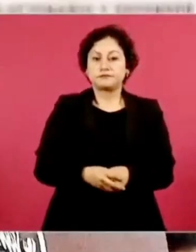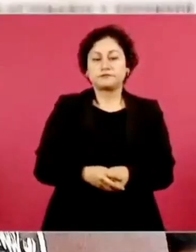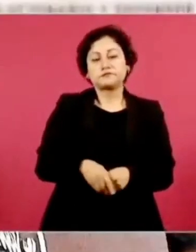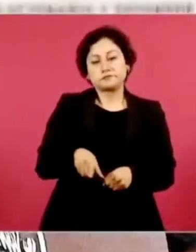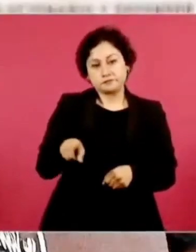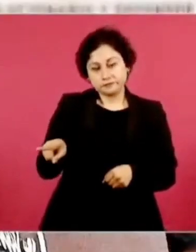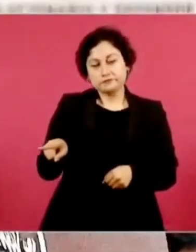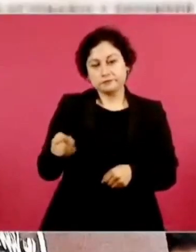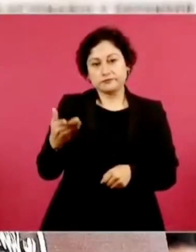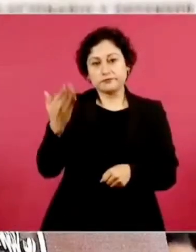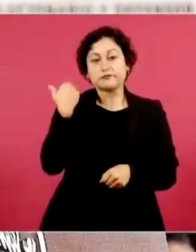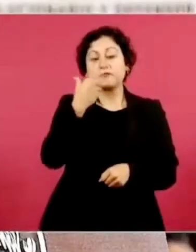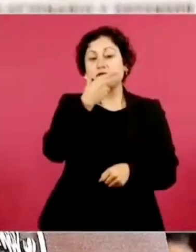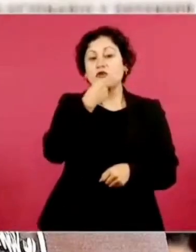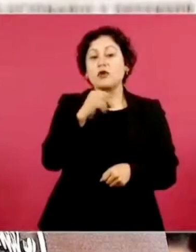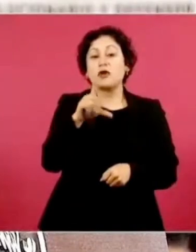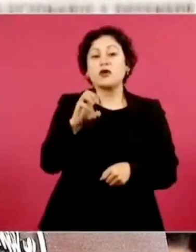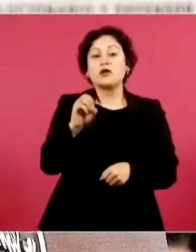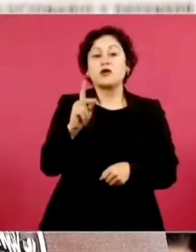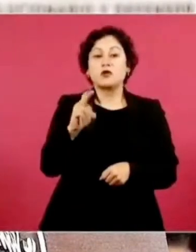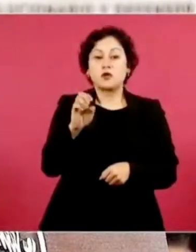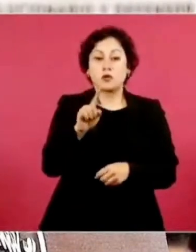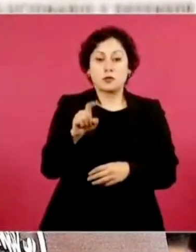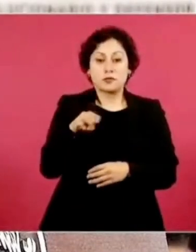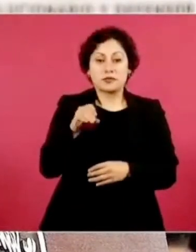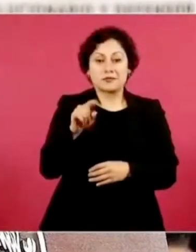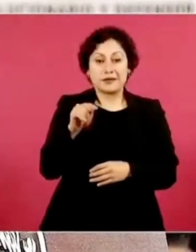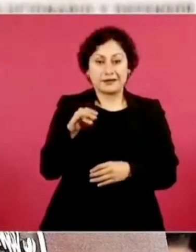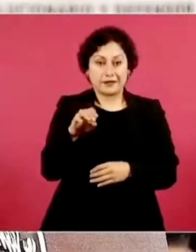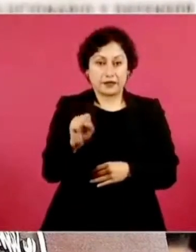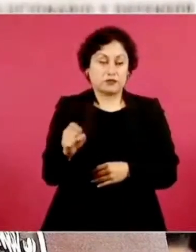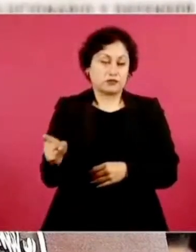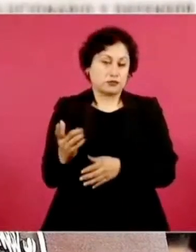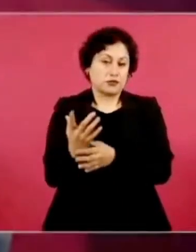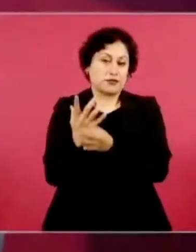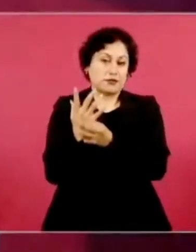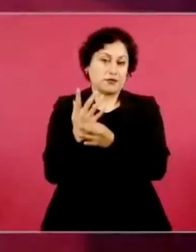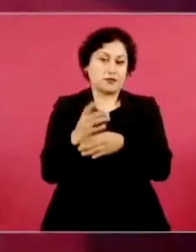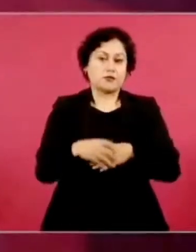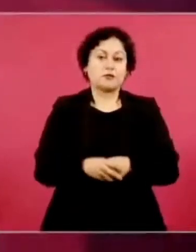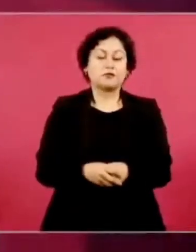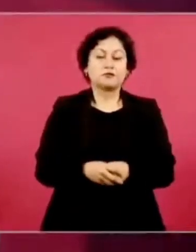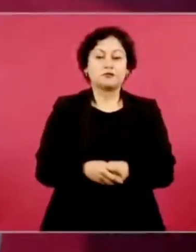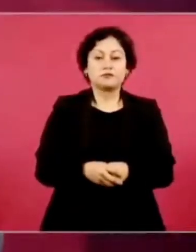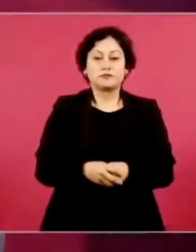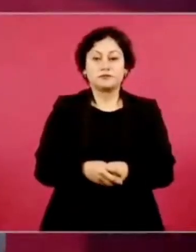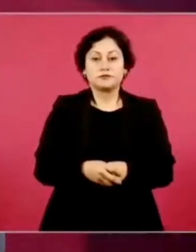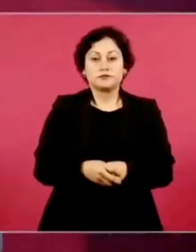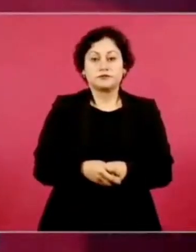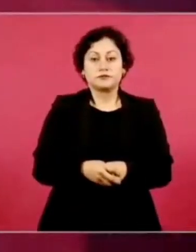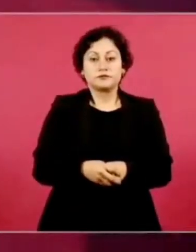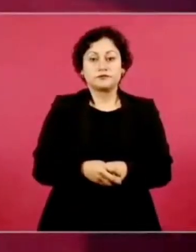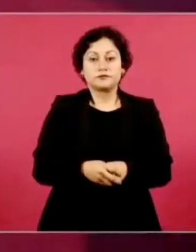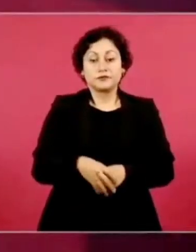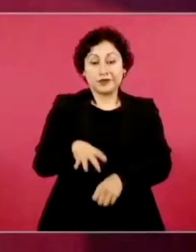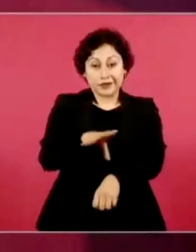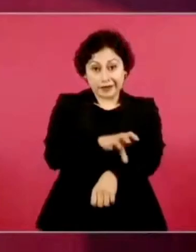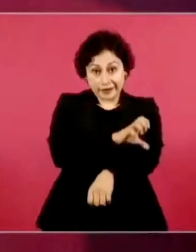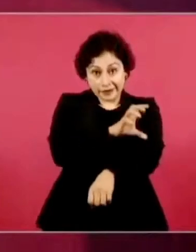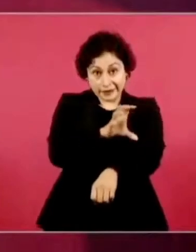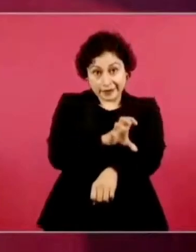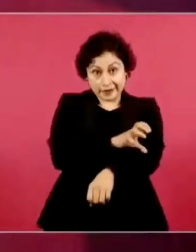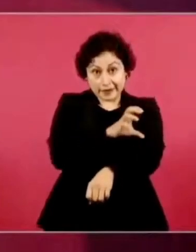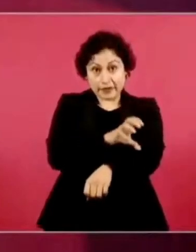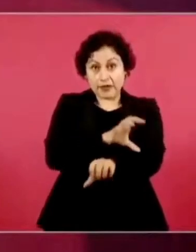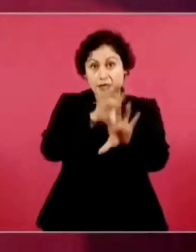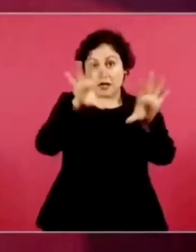López Mateos en ese célebre discurso: les devuelvo la energía eléctrica a los